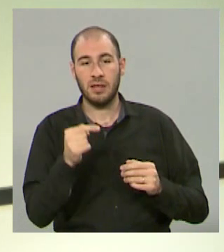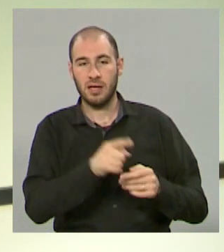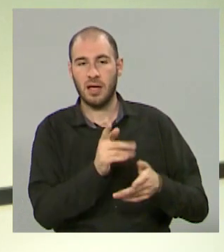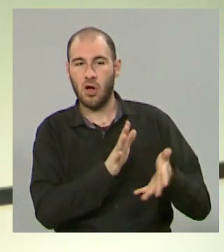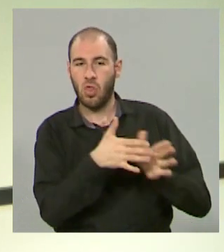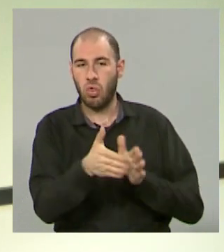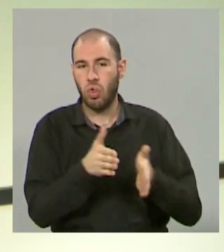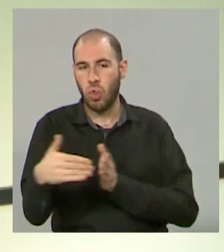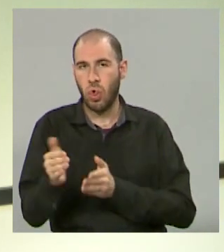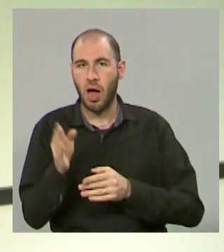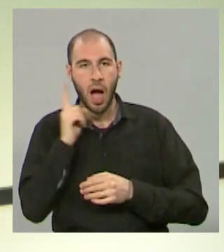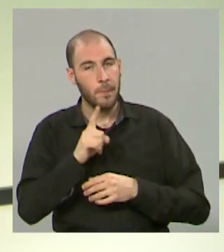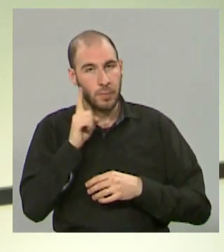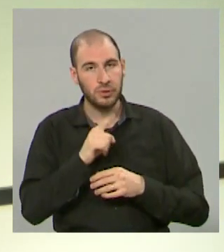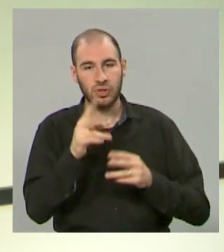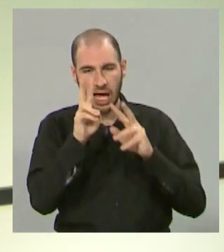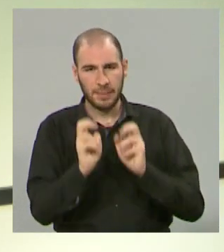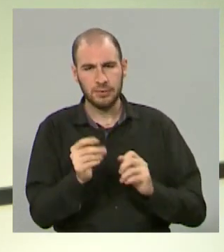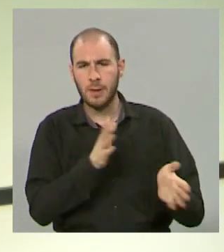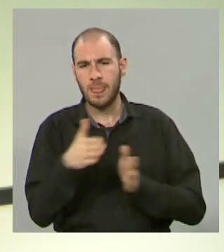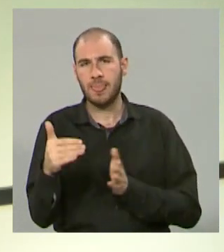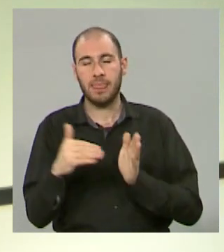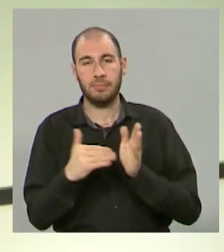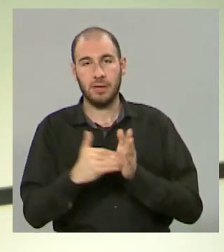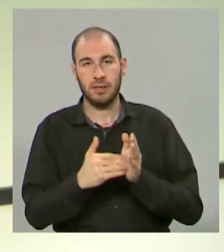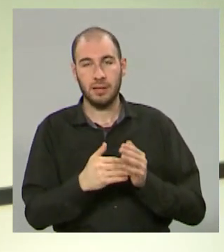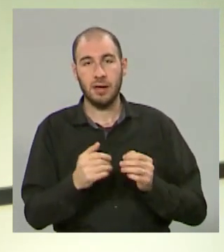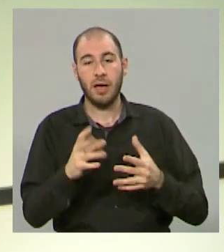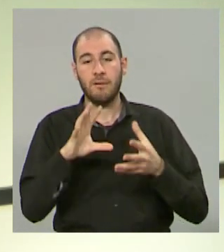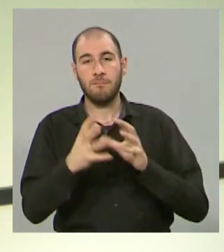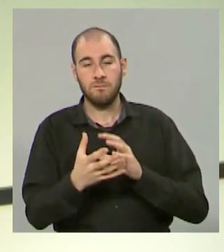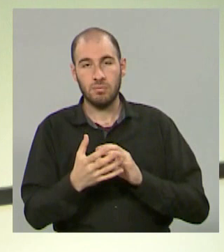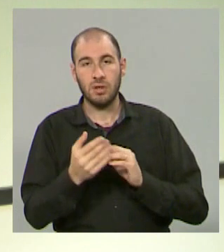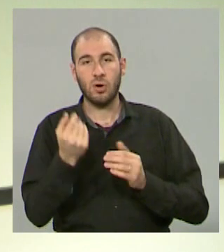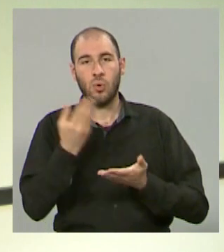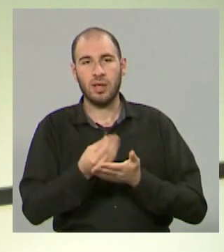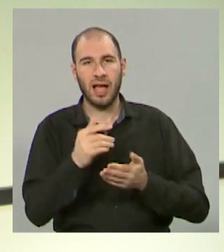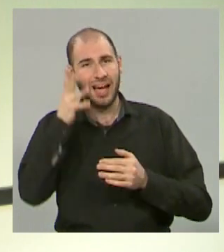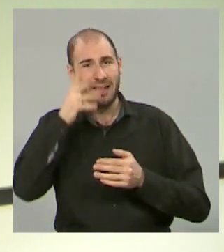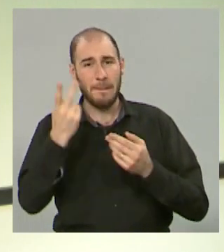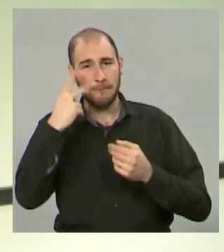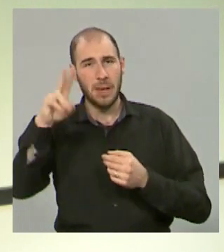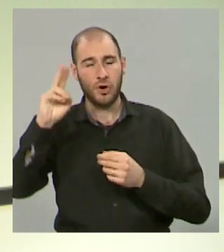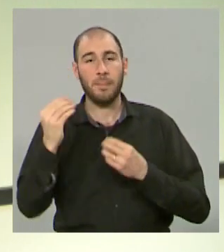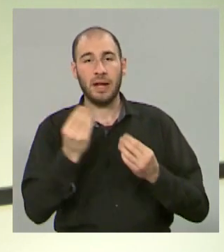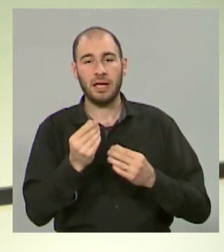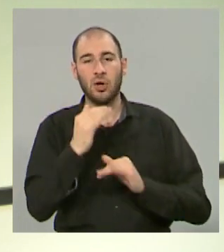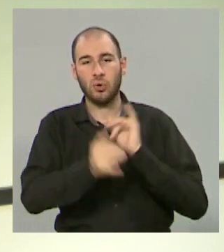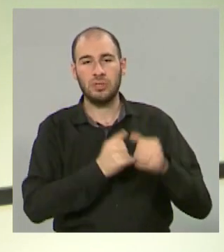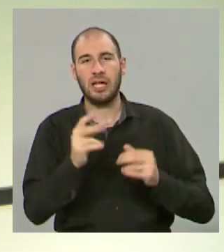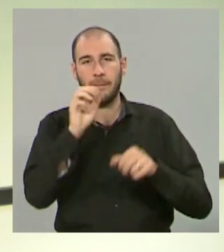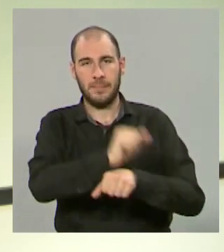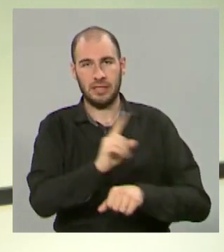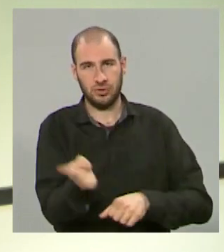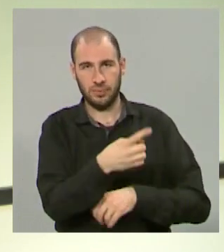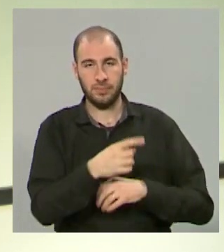acomodando la investigación en función de figuras jurídicas más graves para justificar la